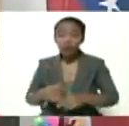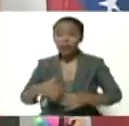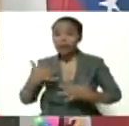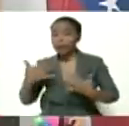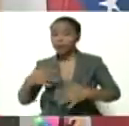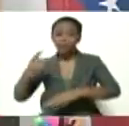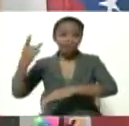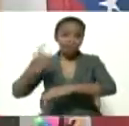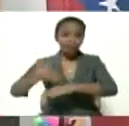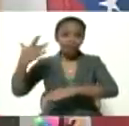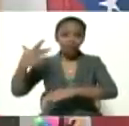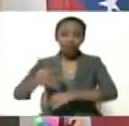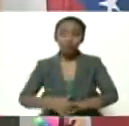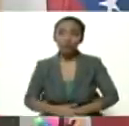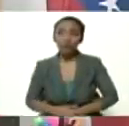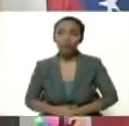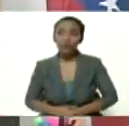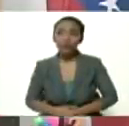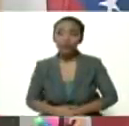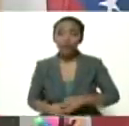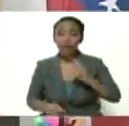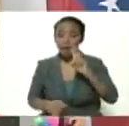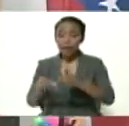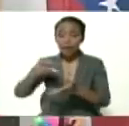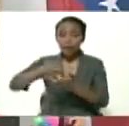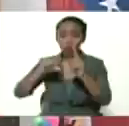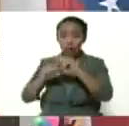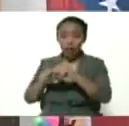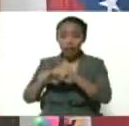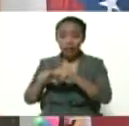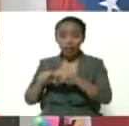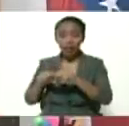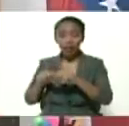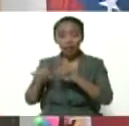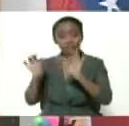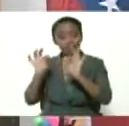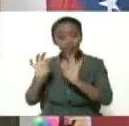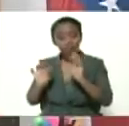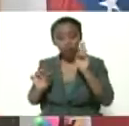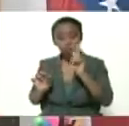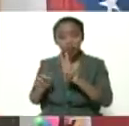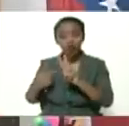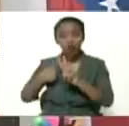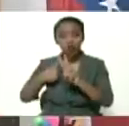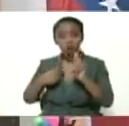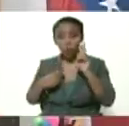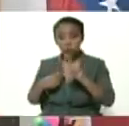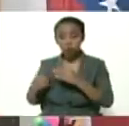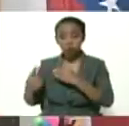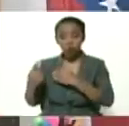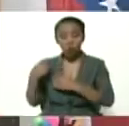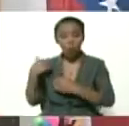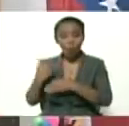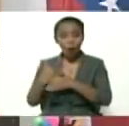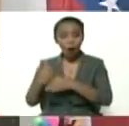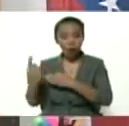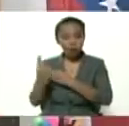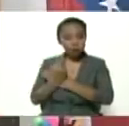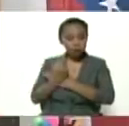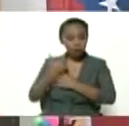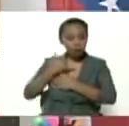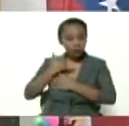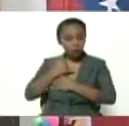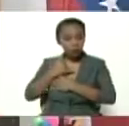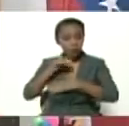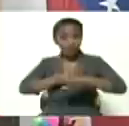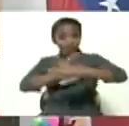compleja. En medio de esta circunstancia, yo me he visto obligado a alertar